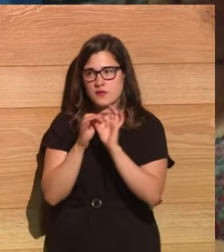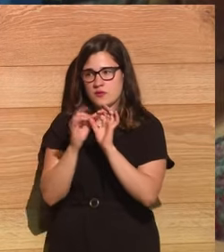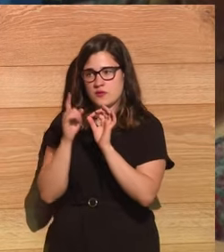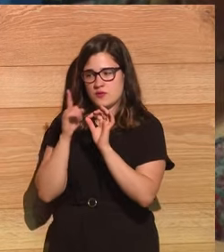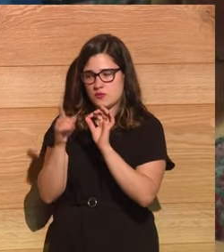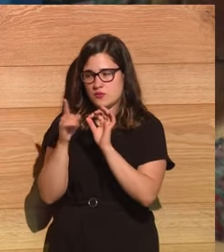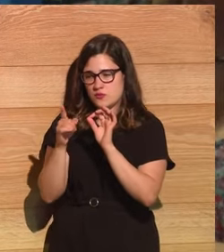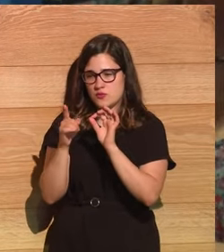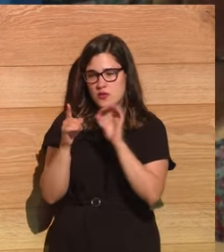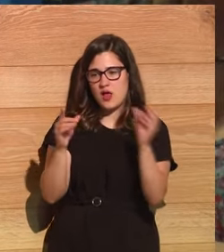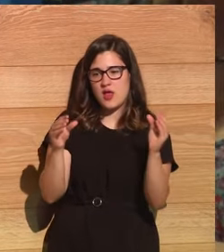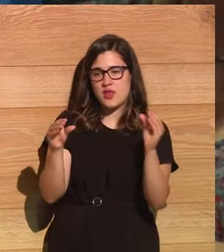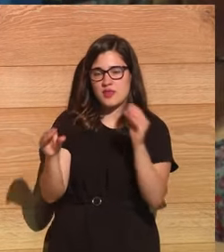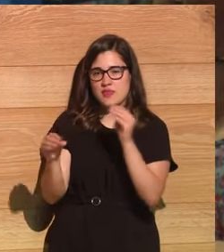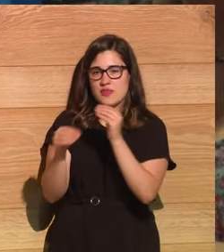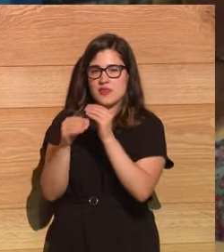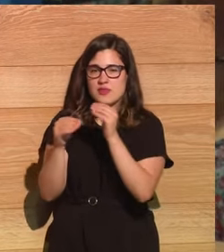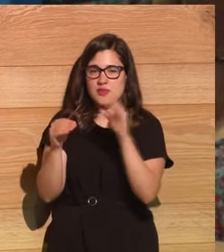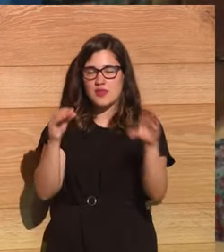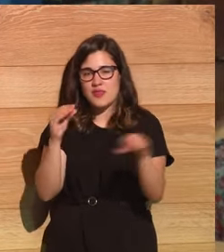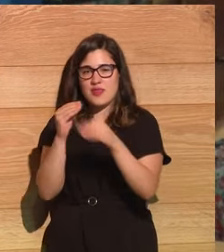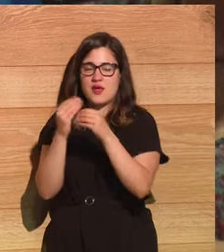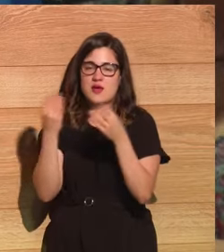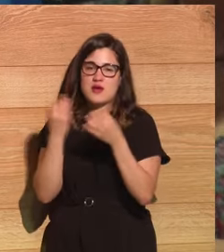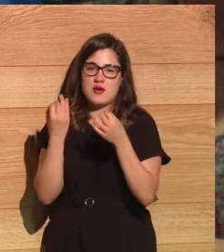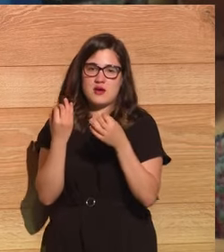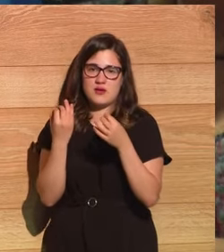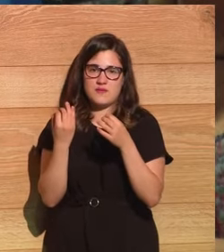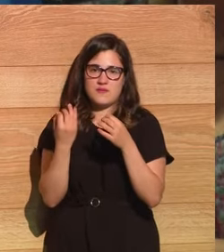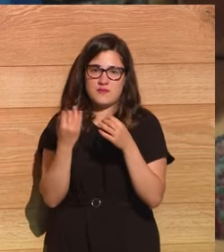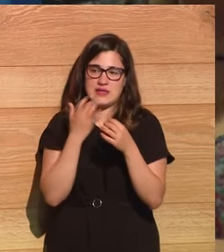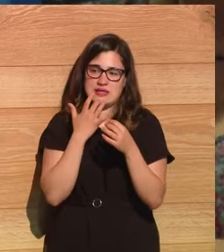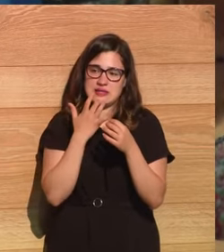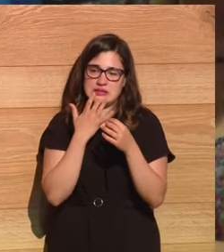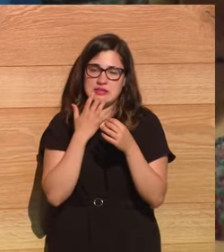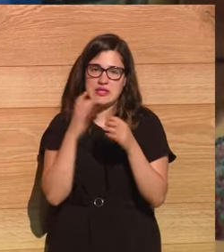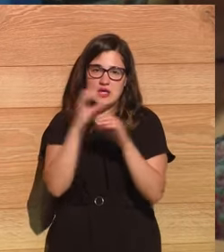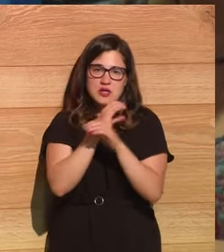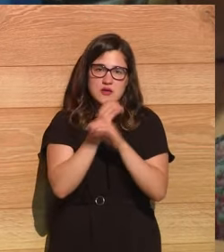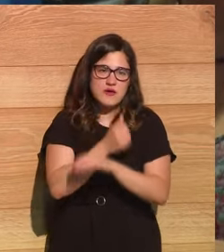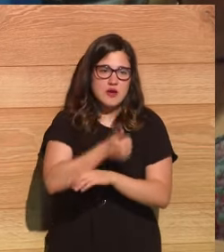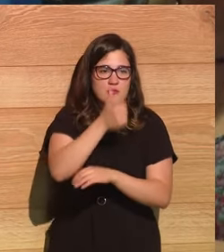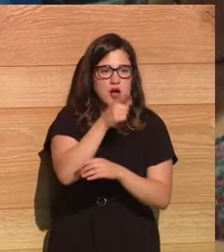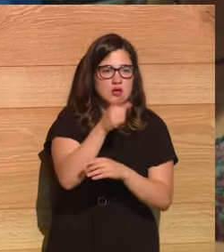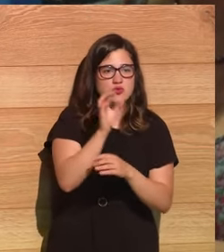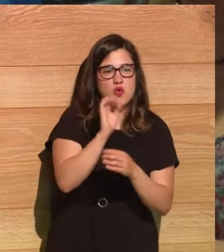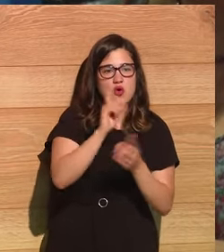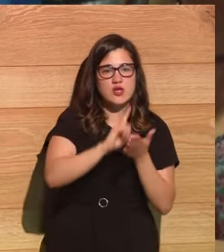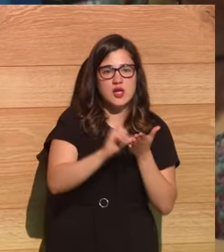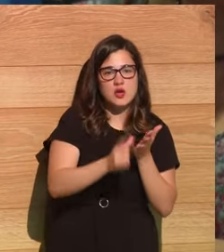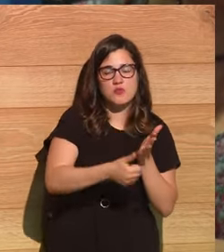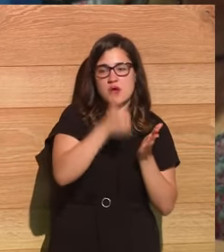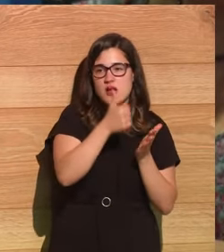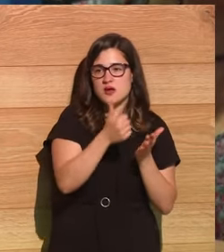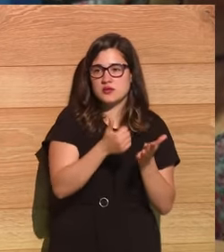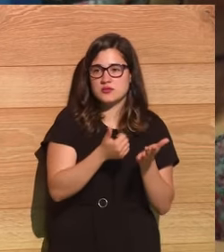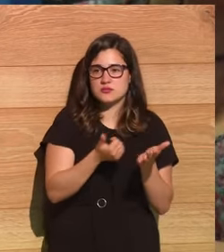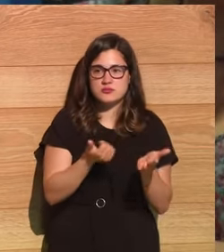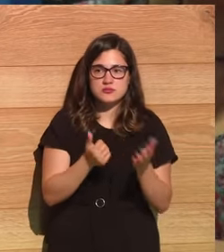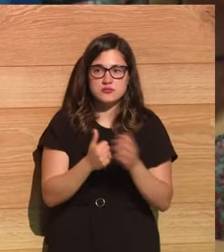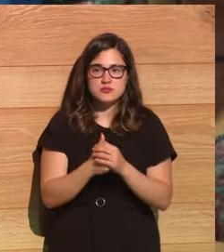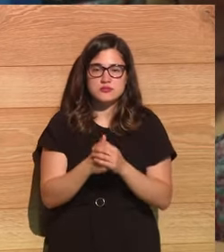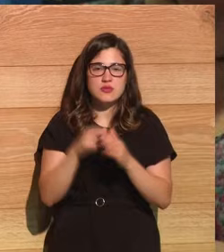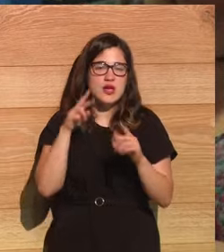Arzuaga? ¿Qué más aporta? Si es que aporta, ¿es más científico, es más literario, tiene